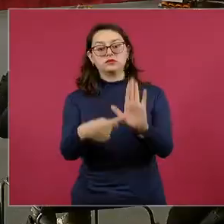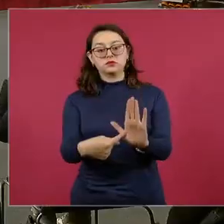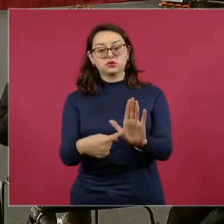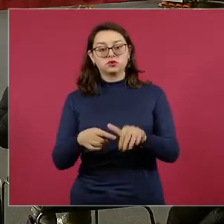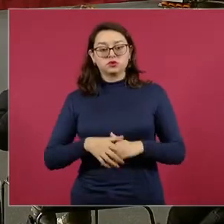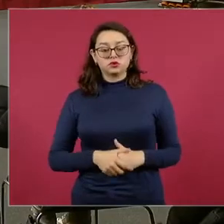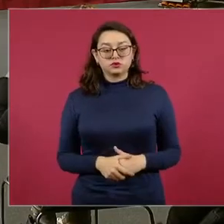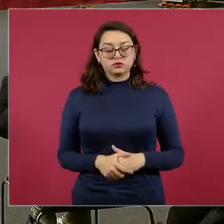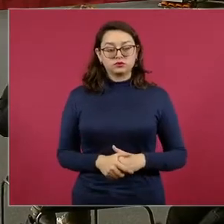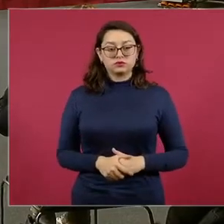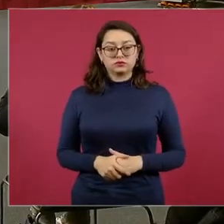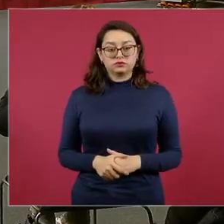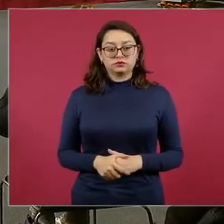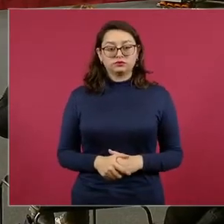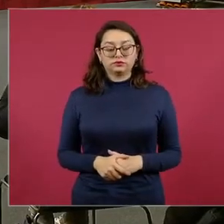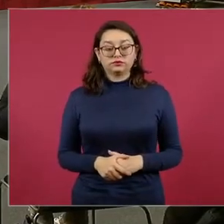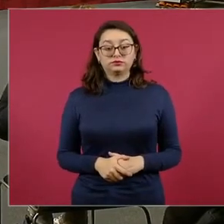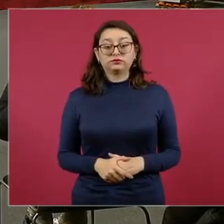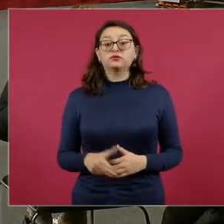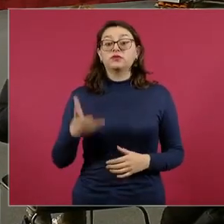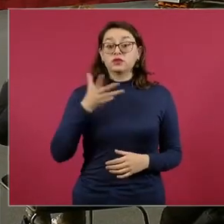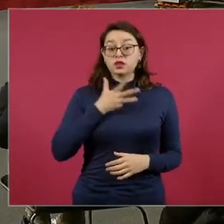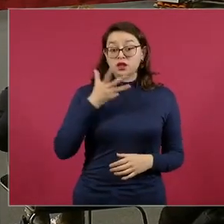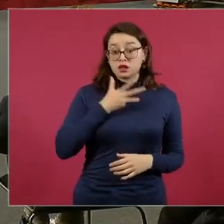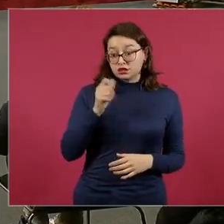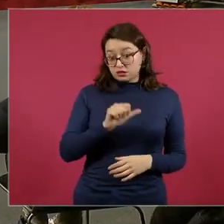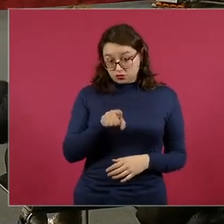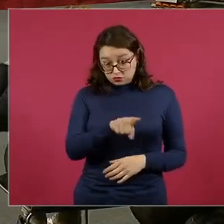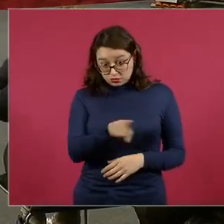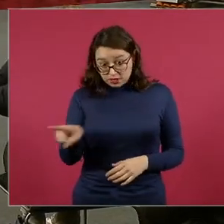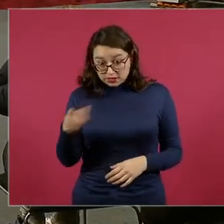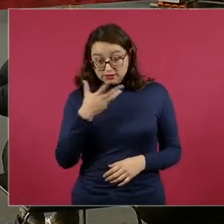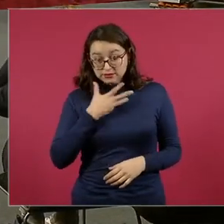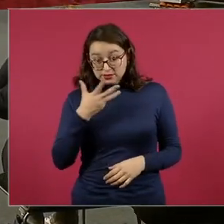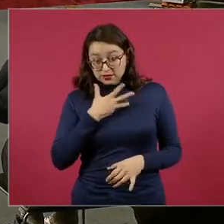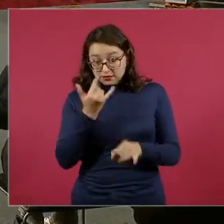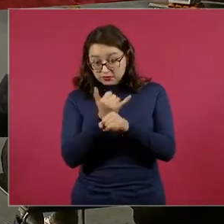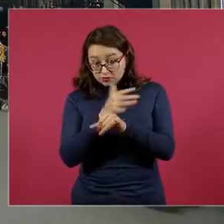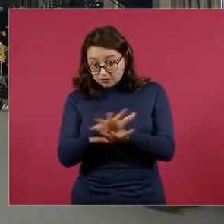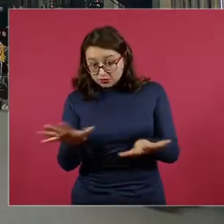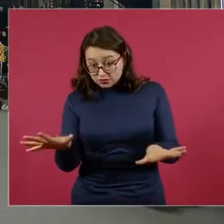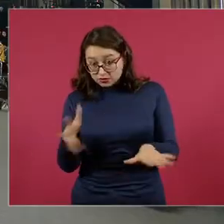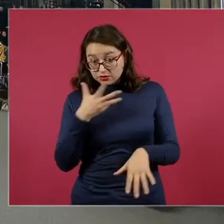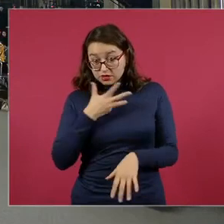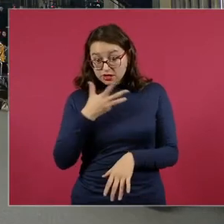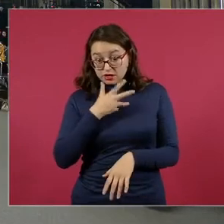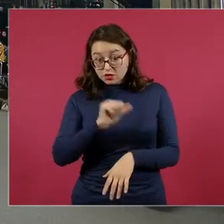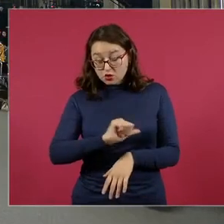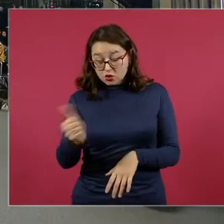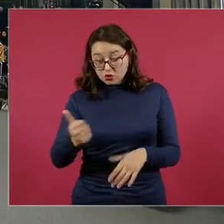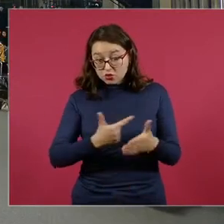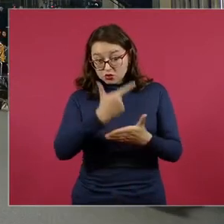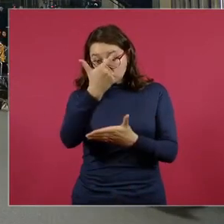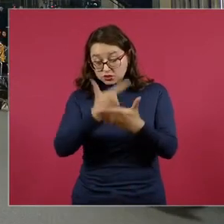Y si hay otros registros, sí. Por eso,